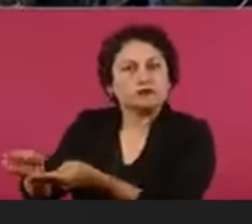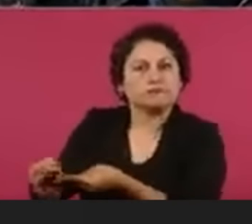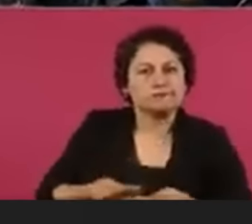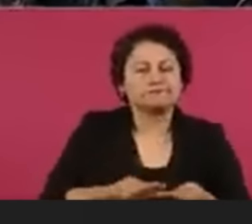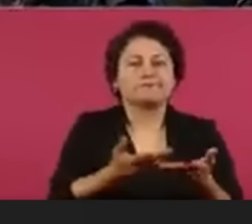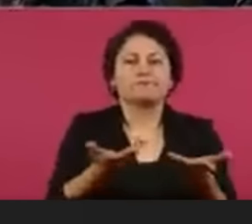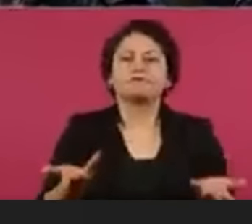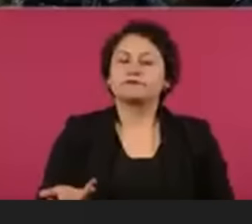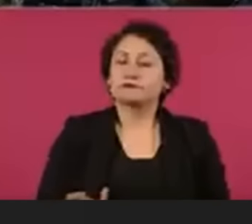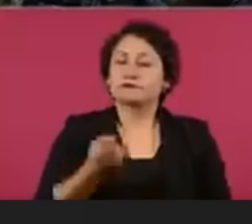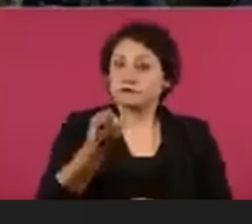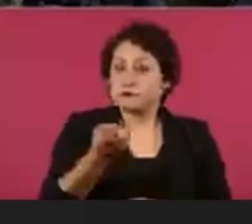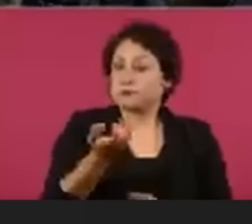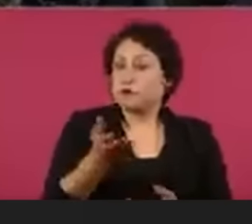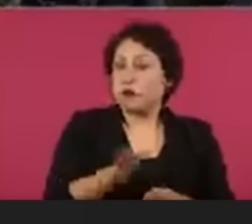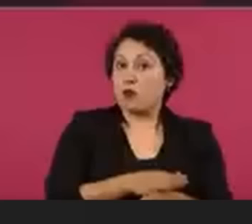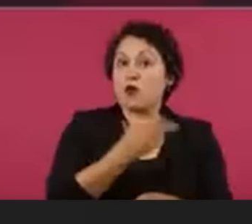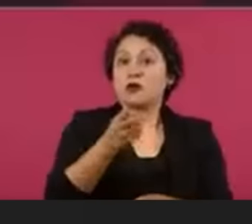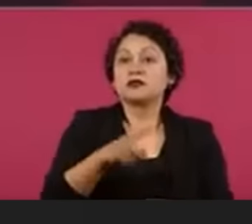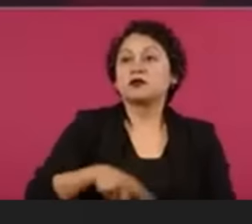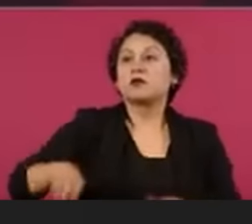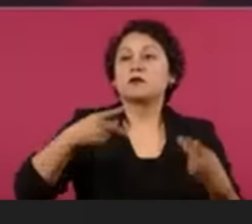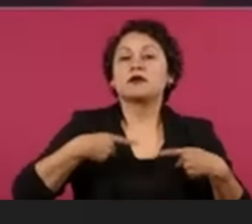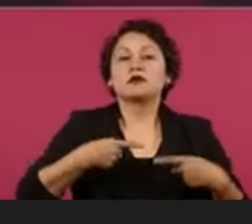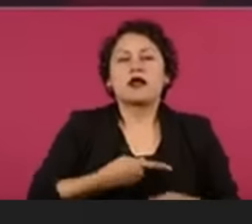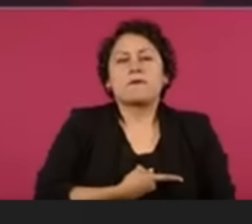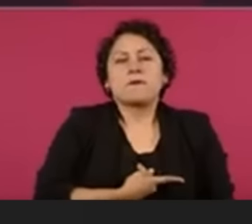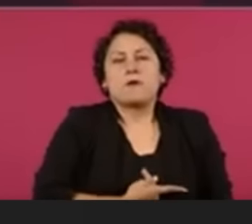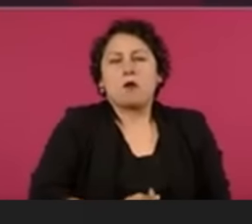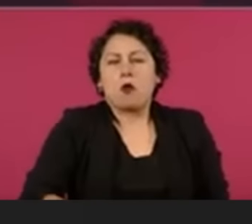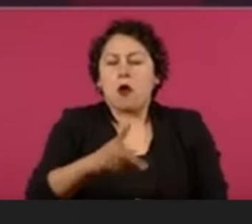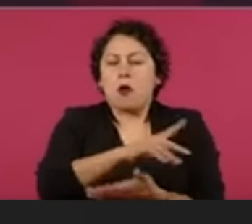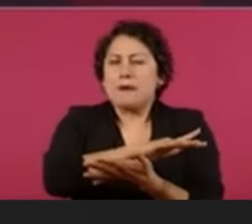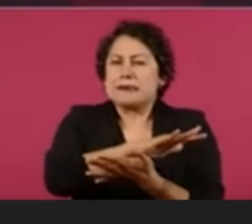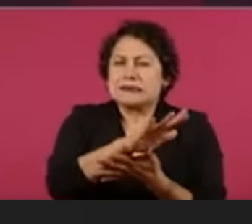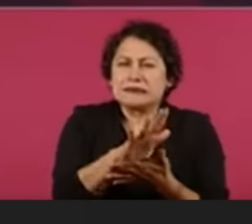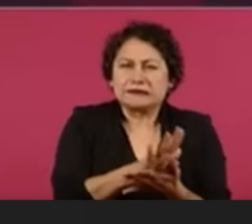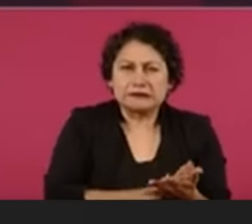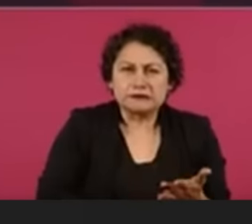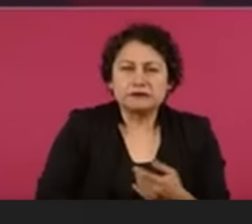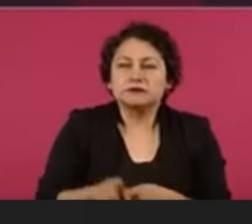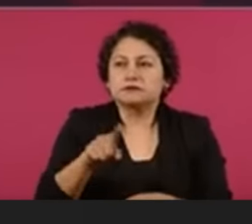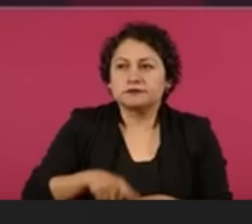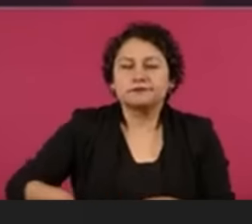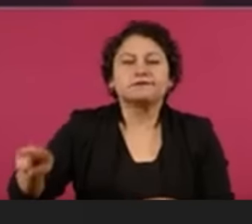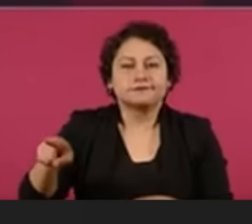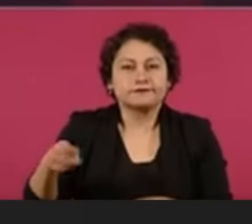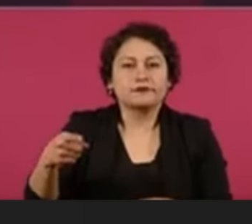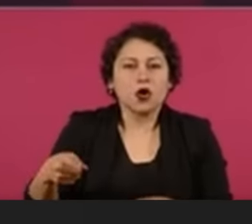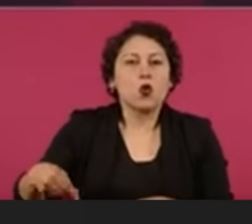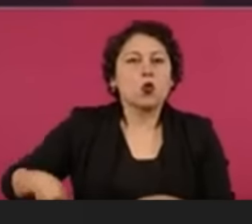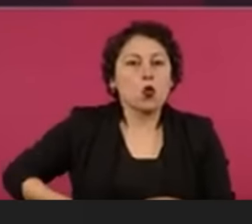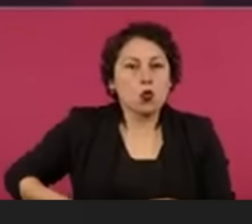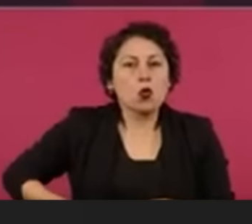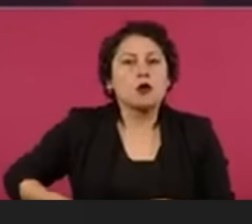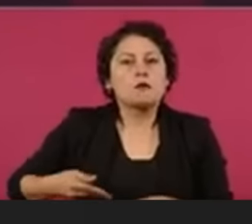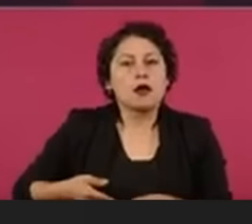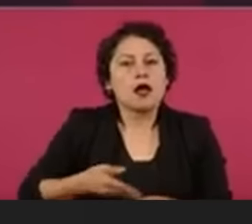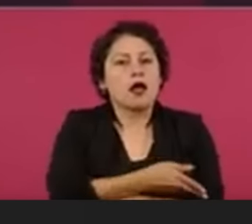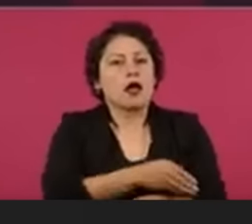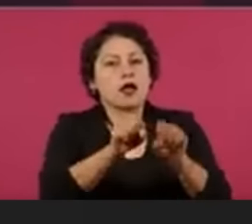en situación de pobreza y pobreza extrema son víctimas de un sistema que propicia la desigualdad